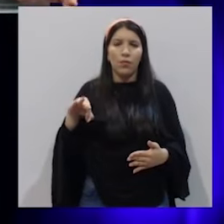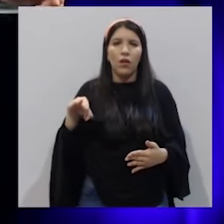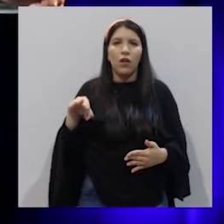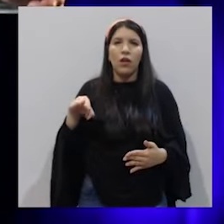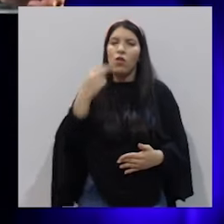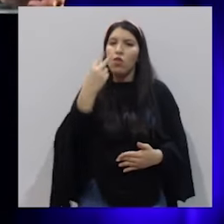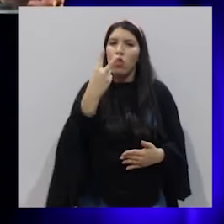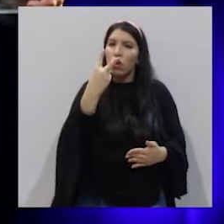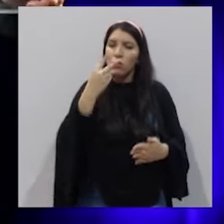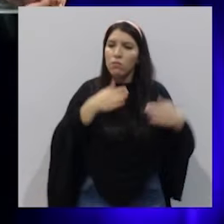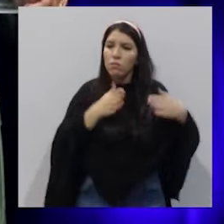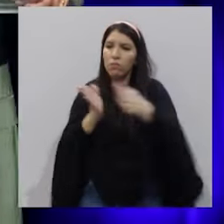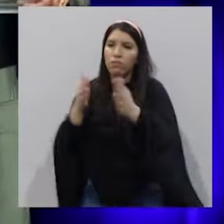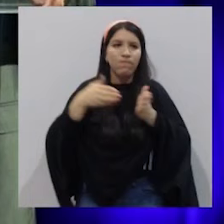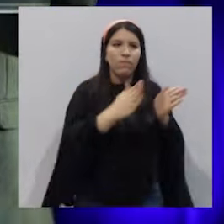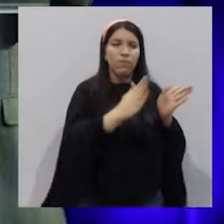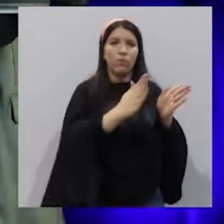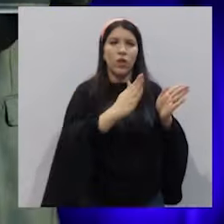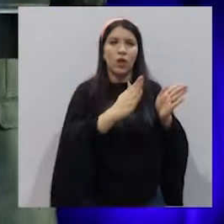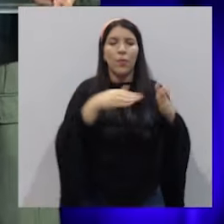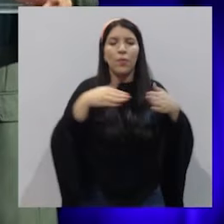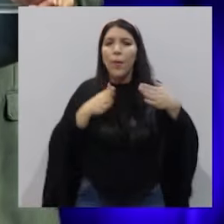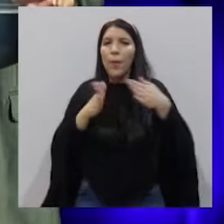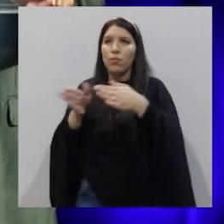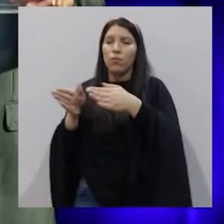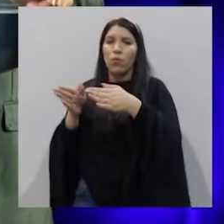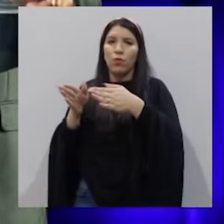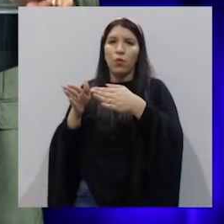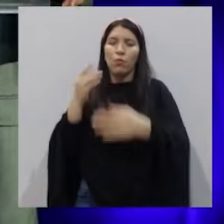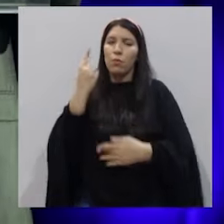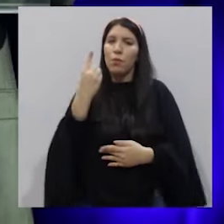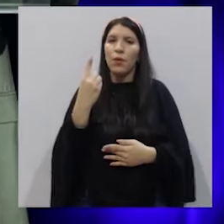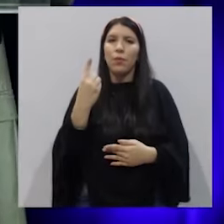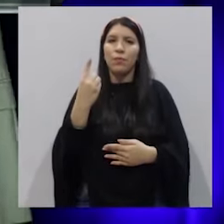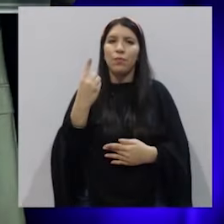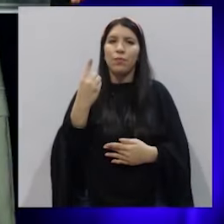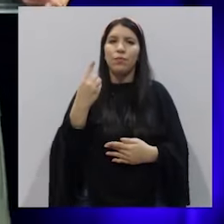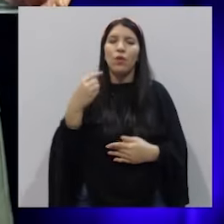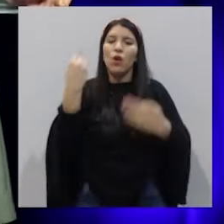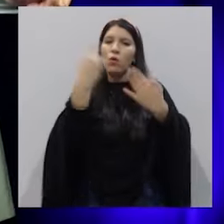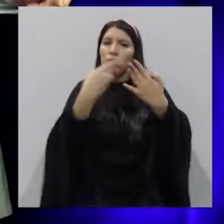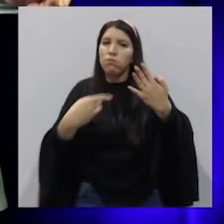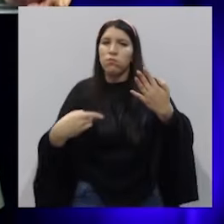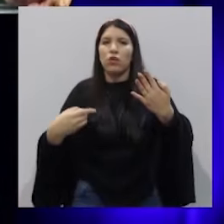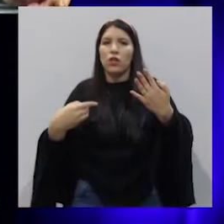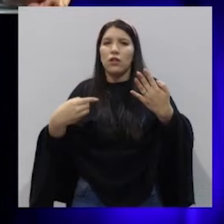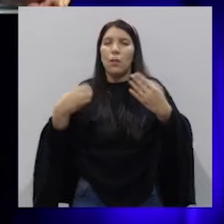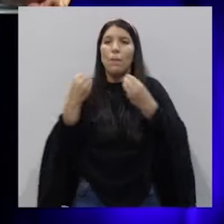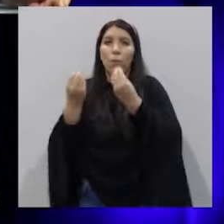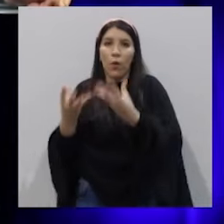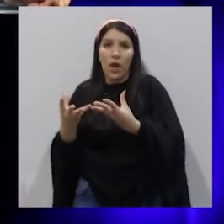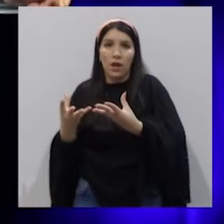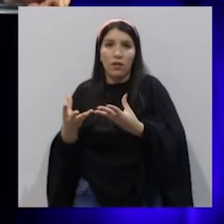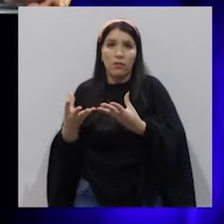que nos rodea lo que llega a nuestros oídos lo que vemos con nuestros ojos todo lo que se dice todo lo que se habla el cristianos